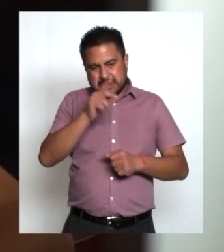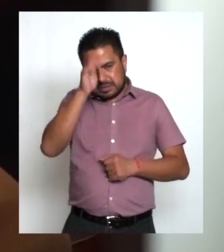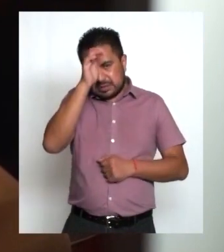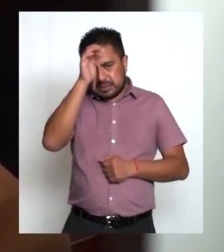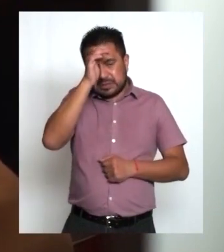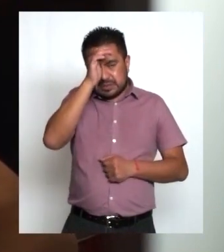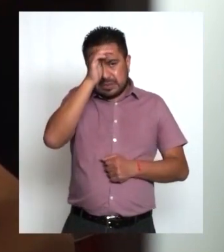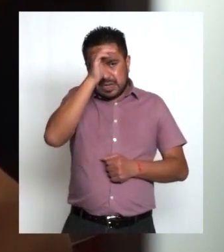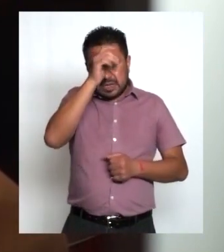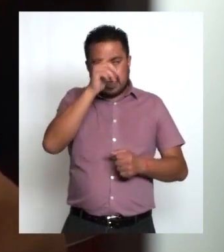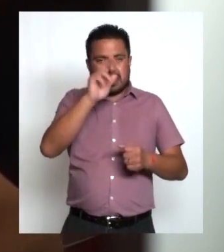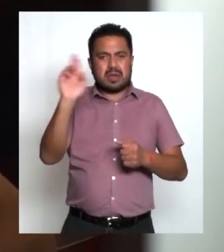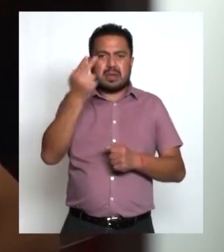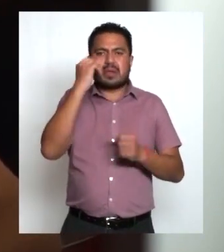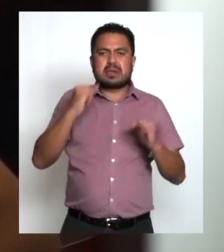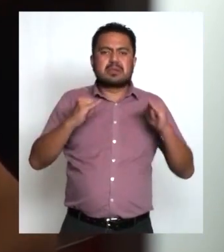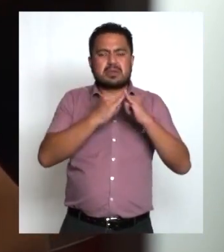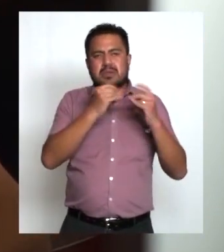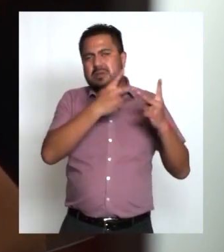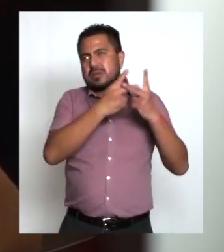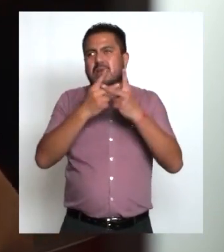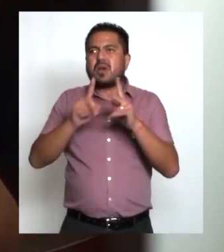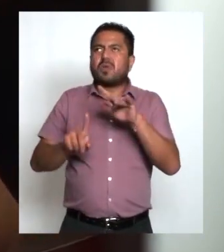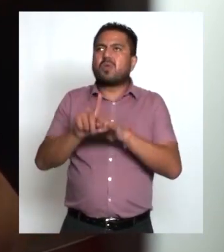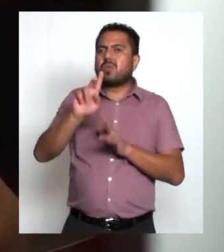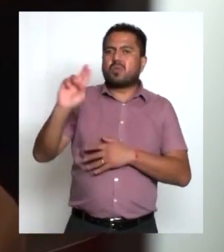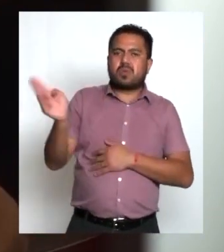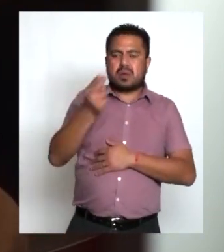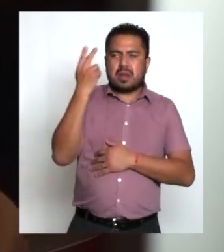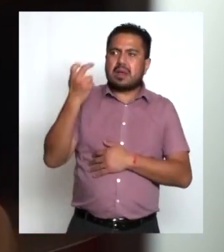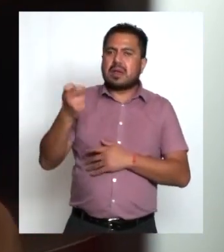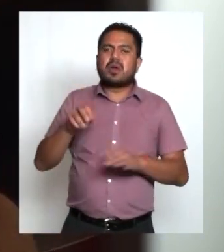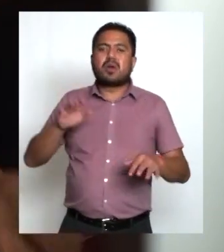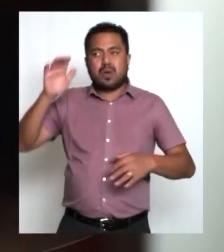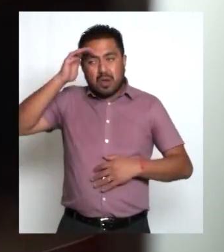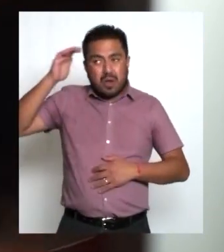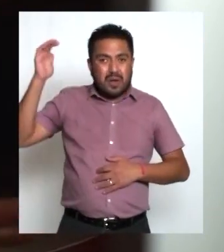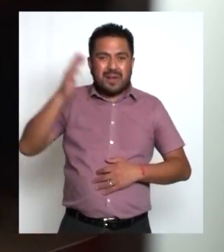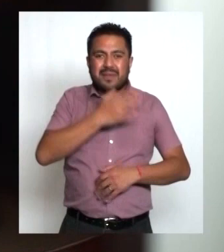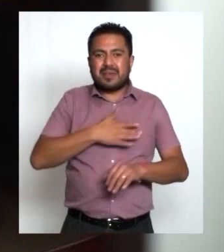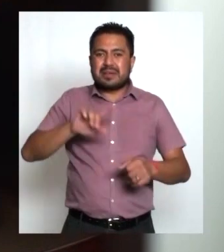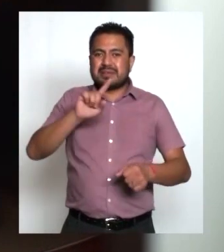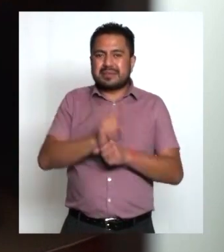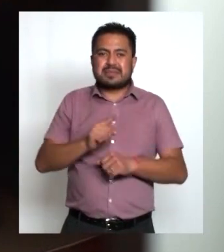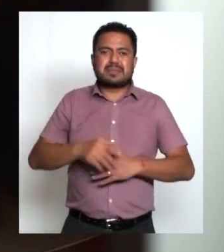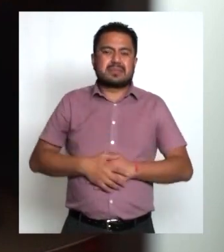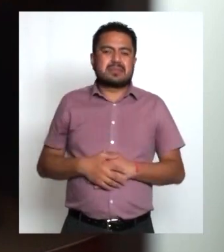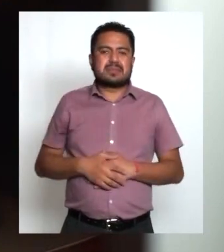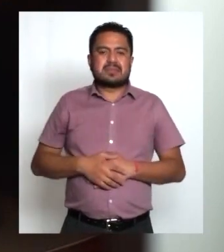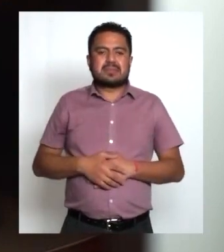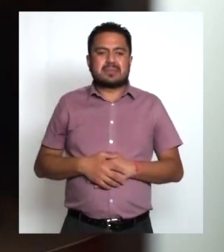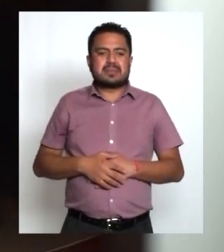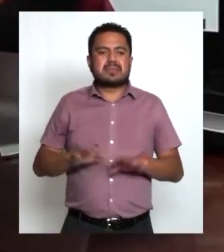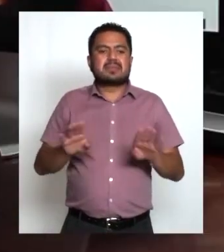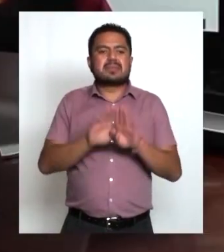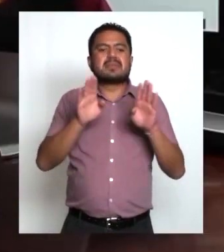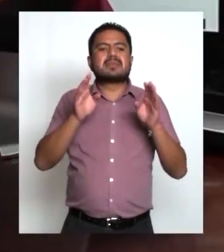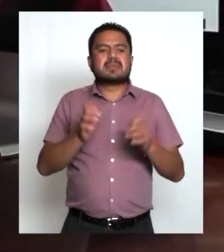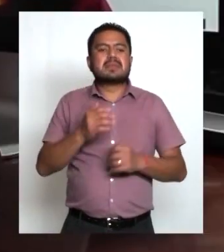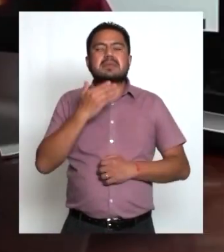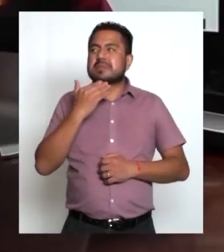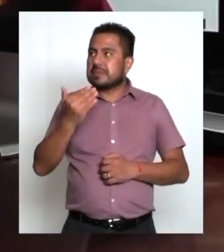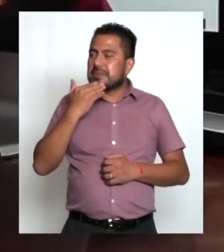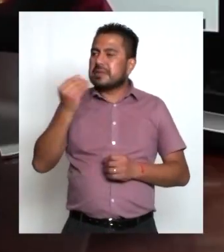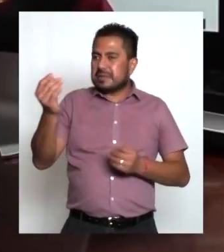de Ciencias y además trabaja en el Instituto de Astronomía de la UNAM. Hola Carolina, buenos días. ¿Cómo